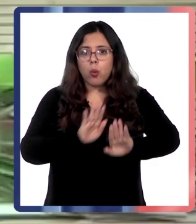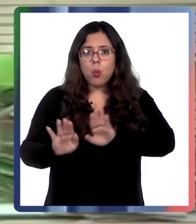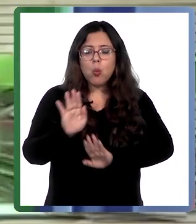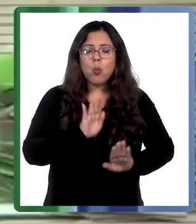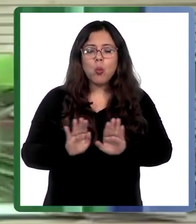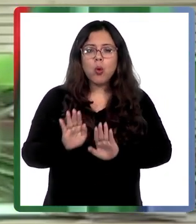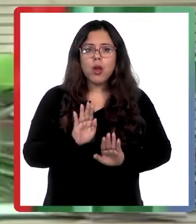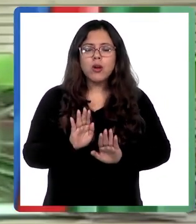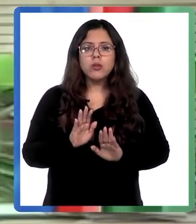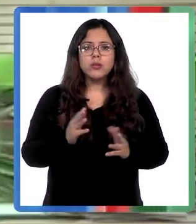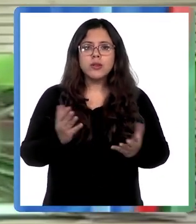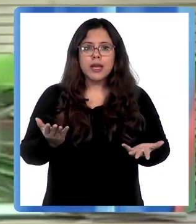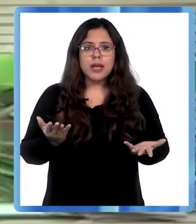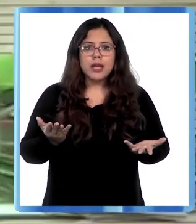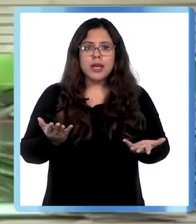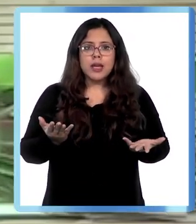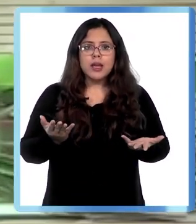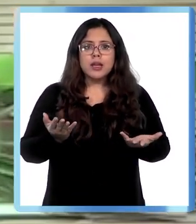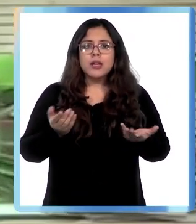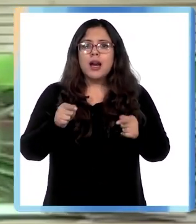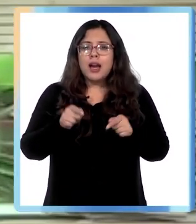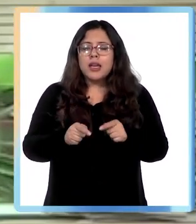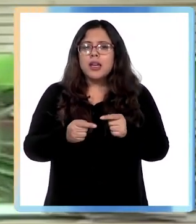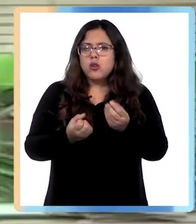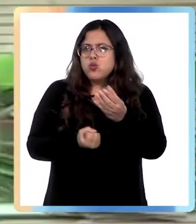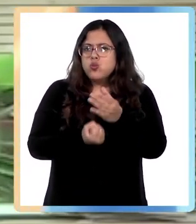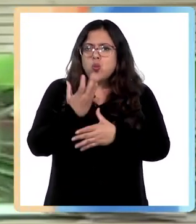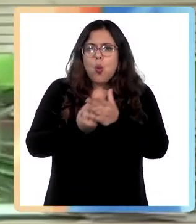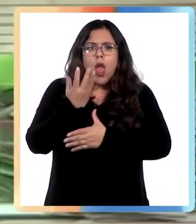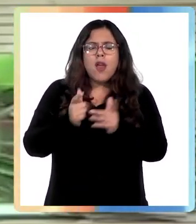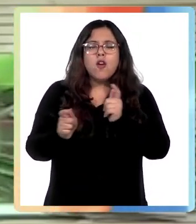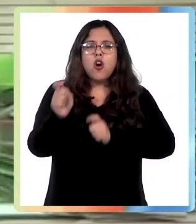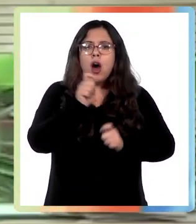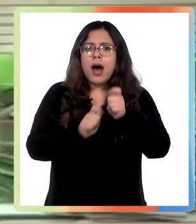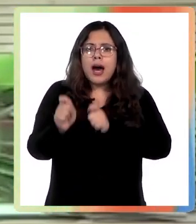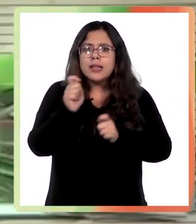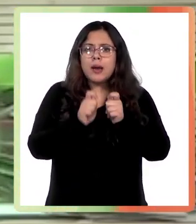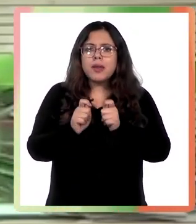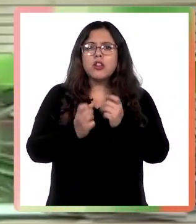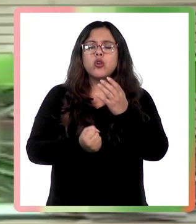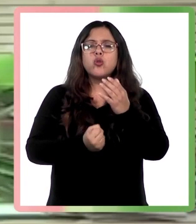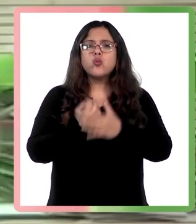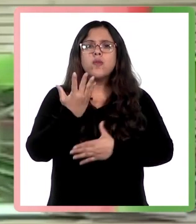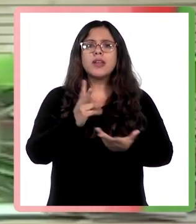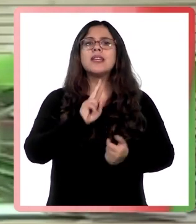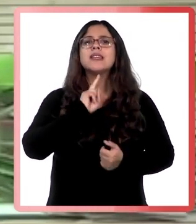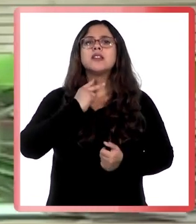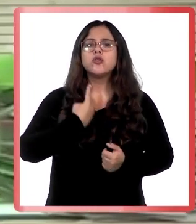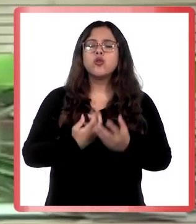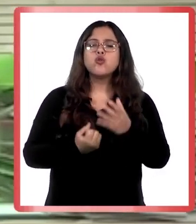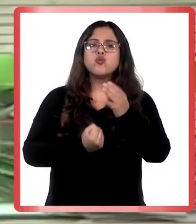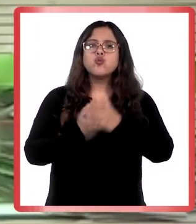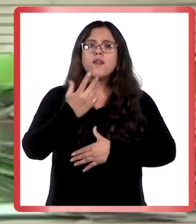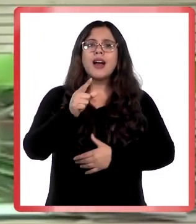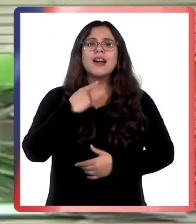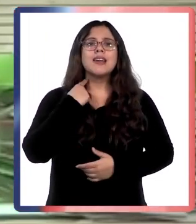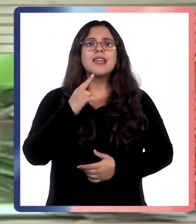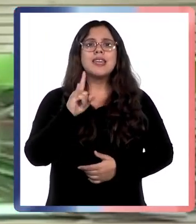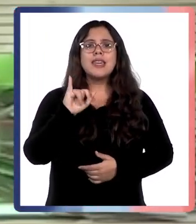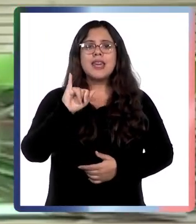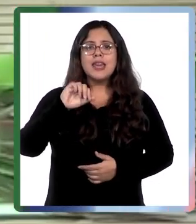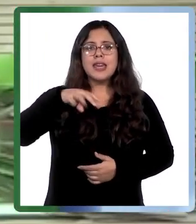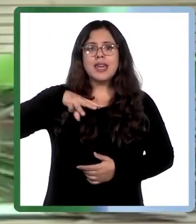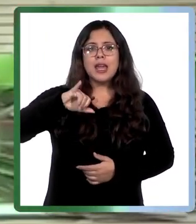hay es como una explosión de nuevos tratamientos entre nuevas hormonas, nuevas quimioterapias,